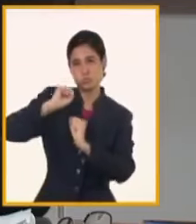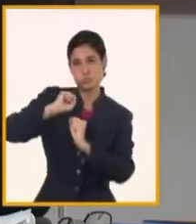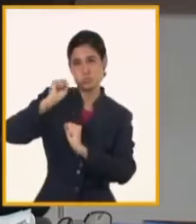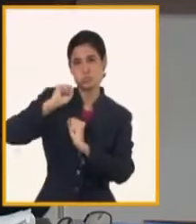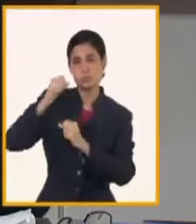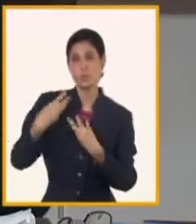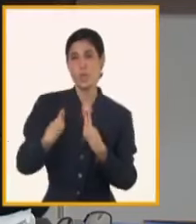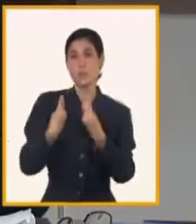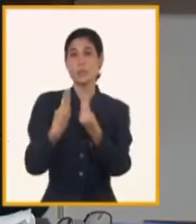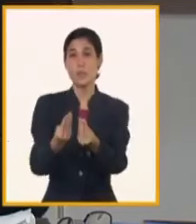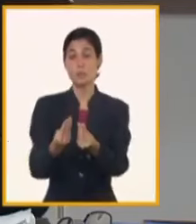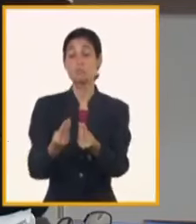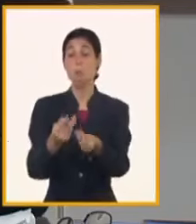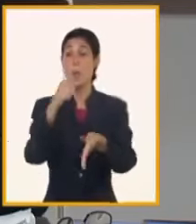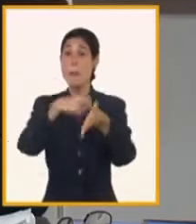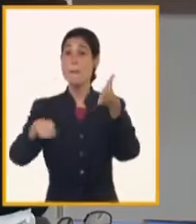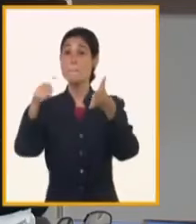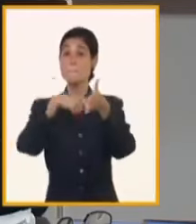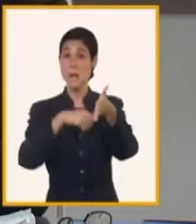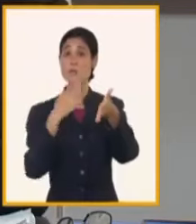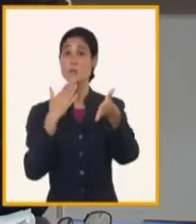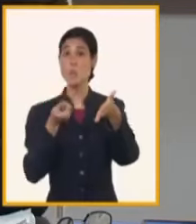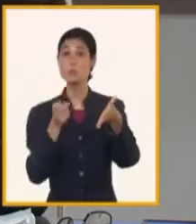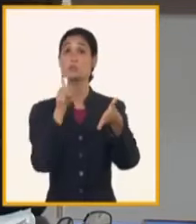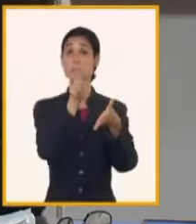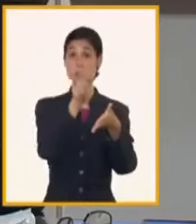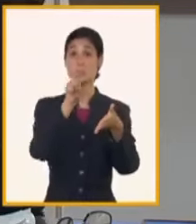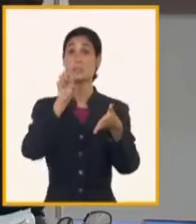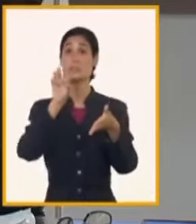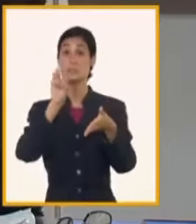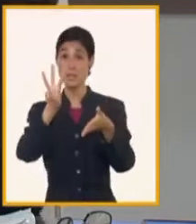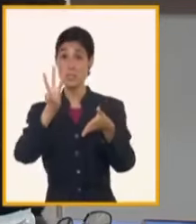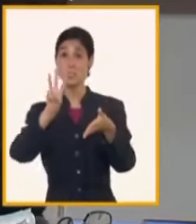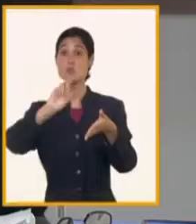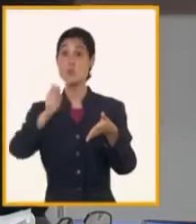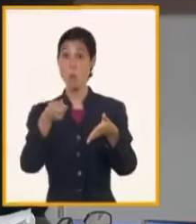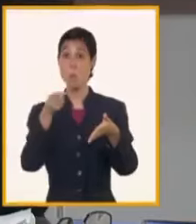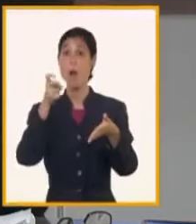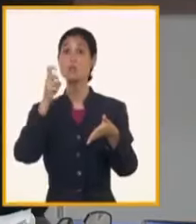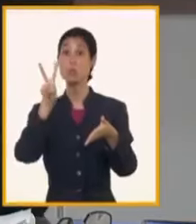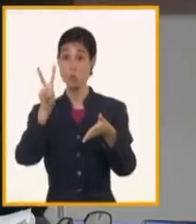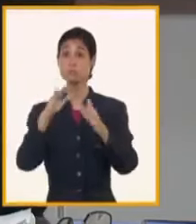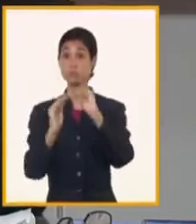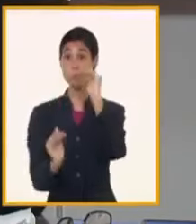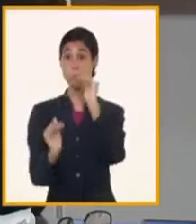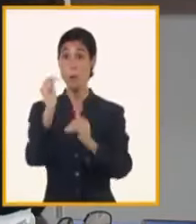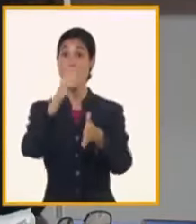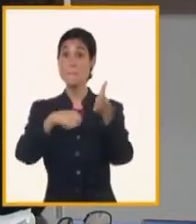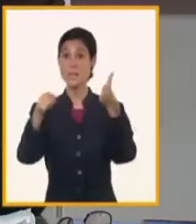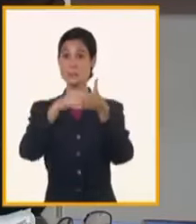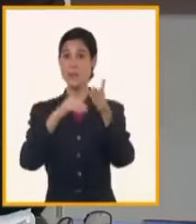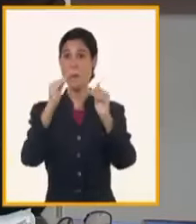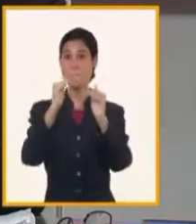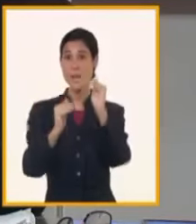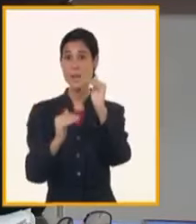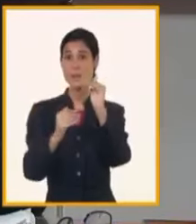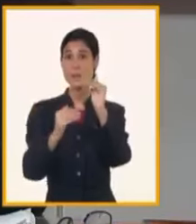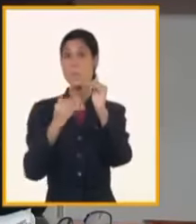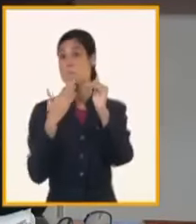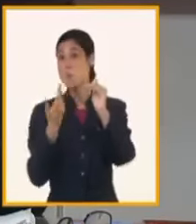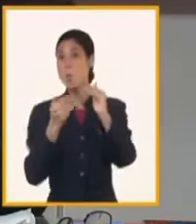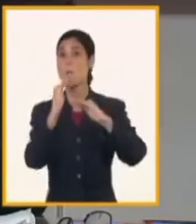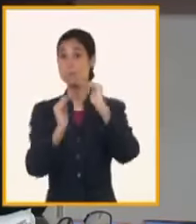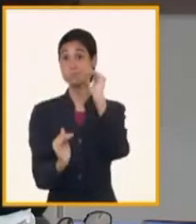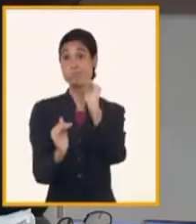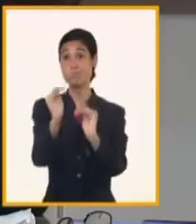diaria y y entregaron 13,2 es decir más de lo que estaba de lo que estaba planificado la generación distribuida no la